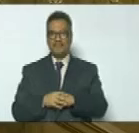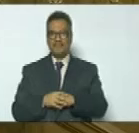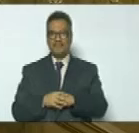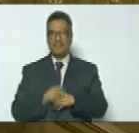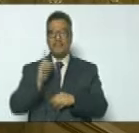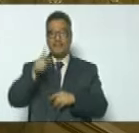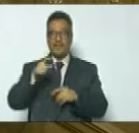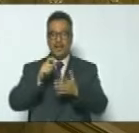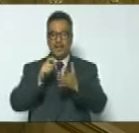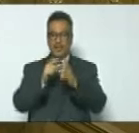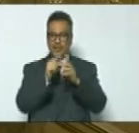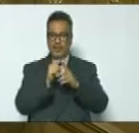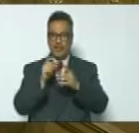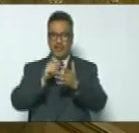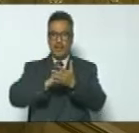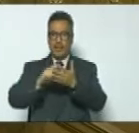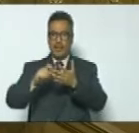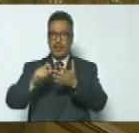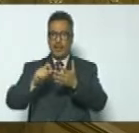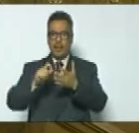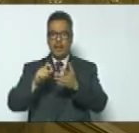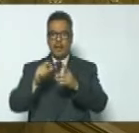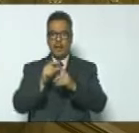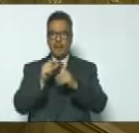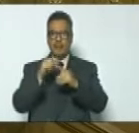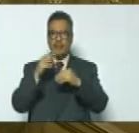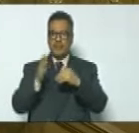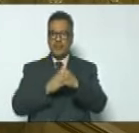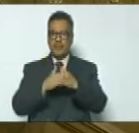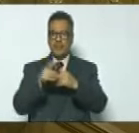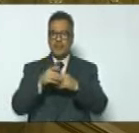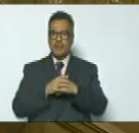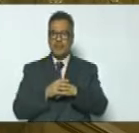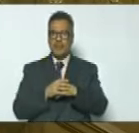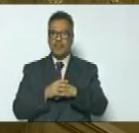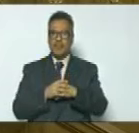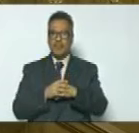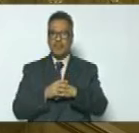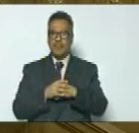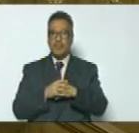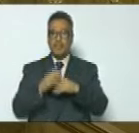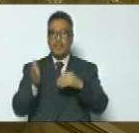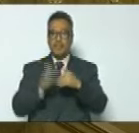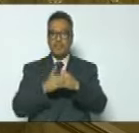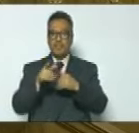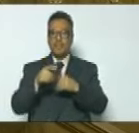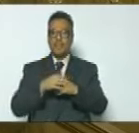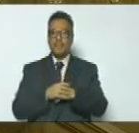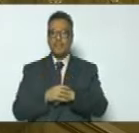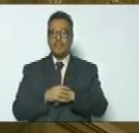Nadie más anotado con derecho de palabra. Se va a cerrar. Se cierra.